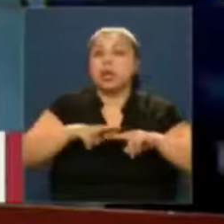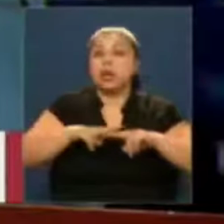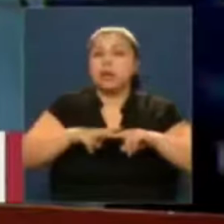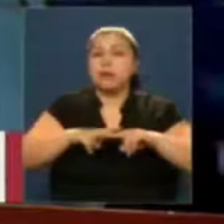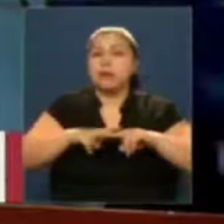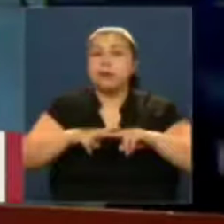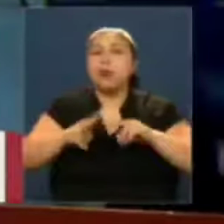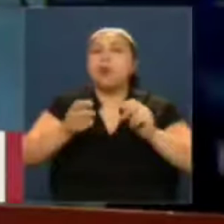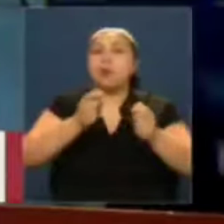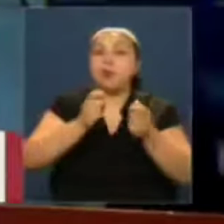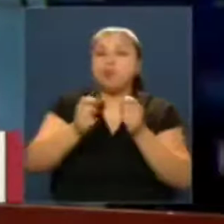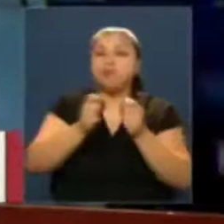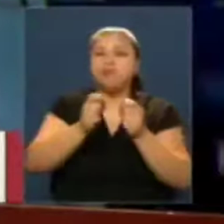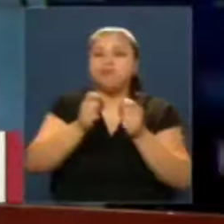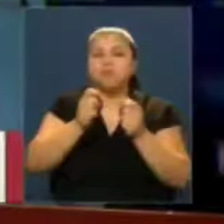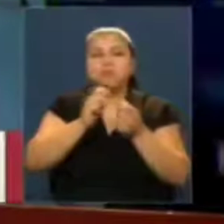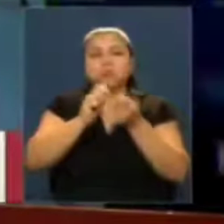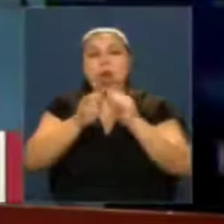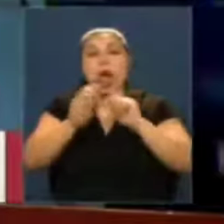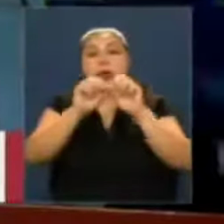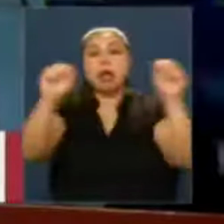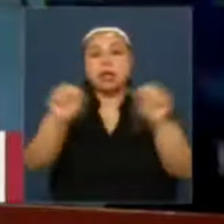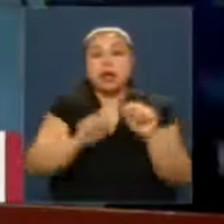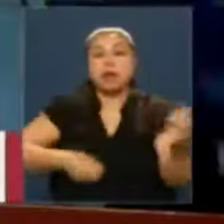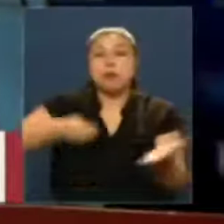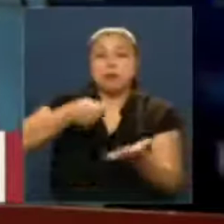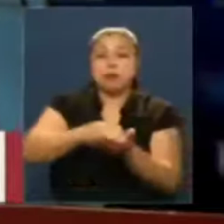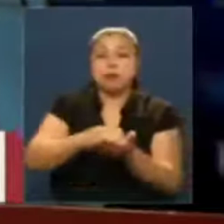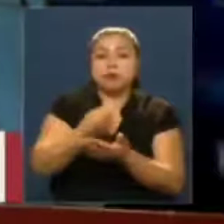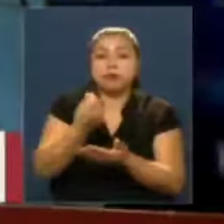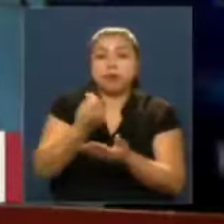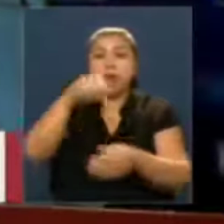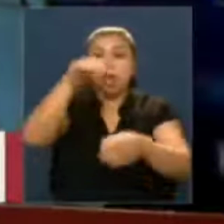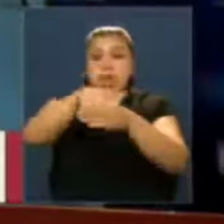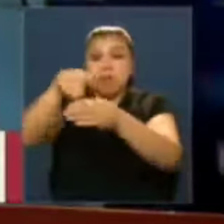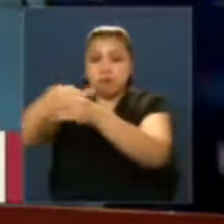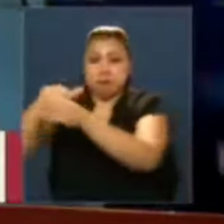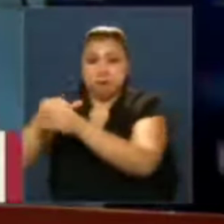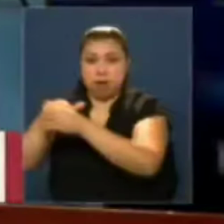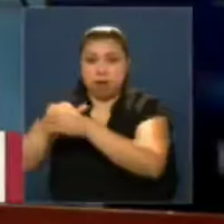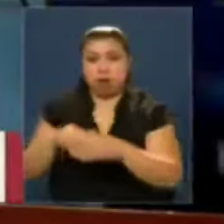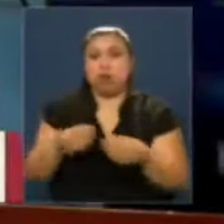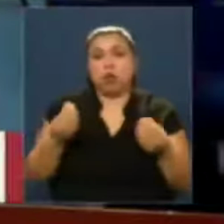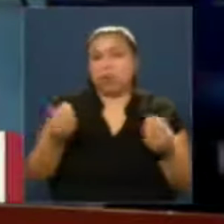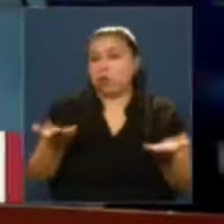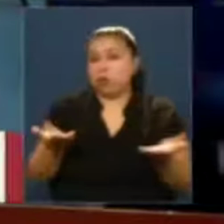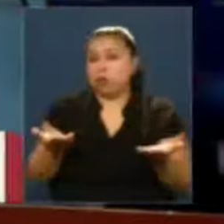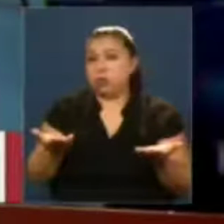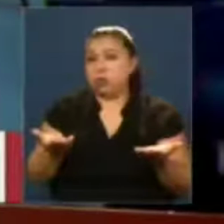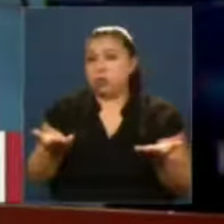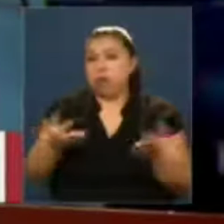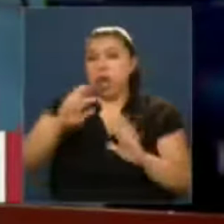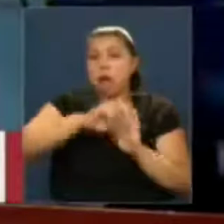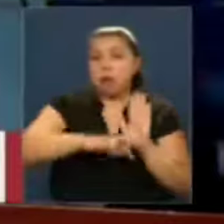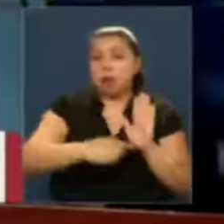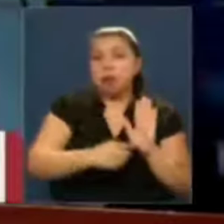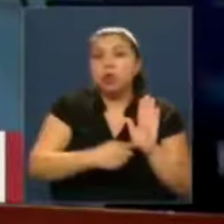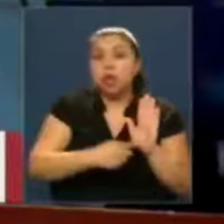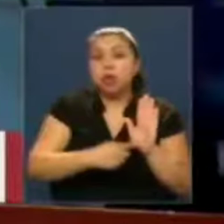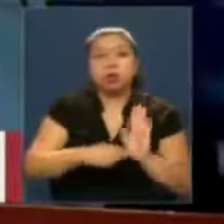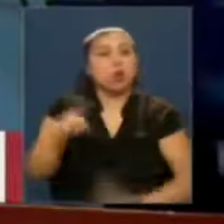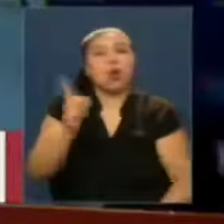un riesgo de distorsión en el sistema financiero y bancario. Pues bien, el proyecto